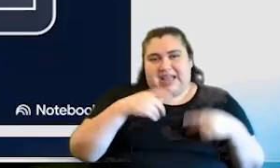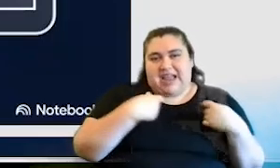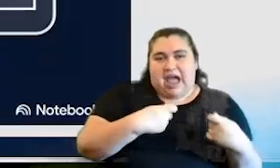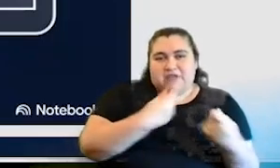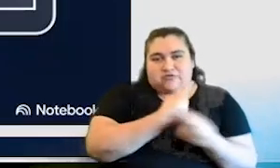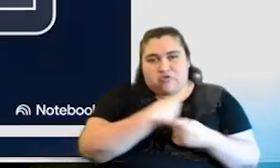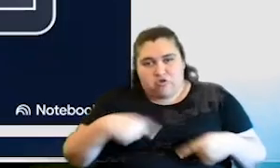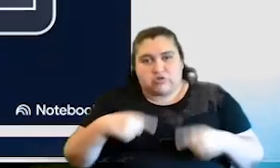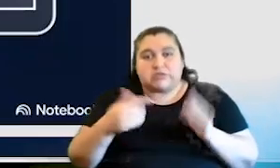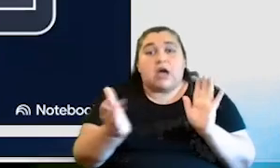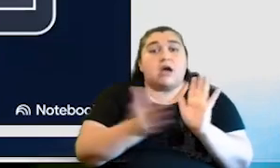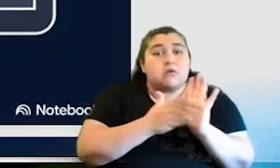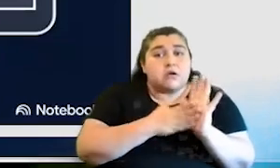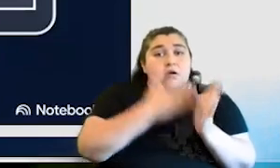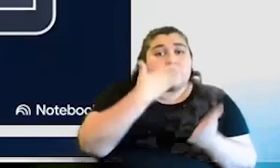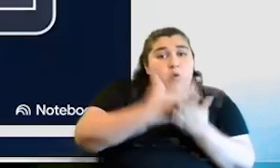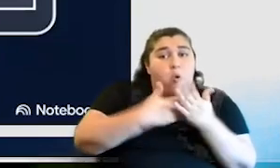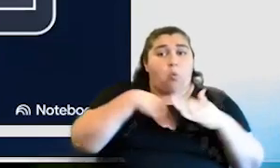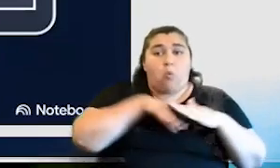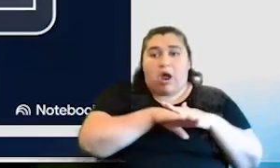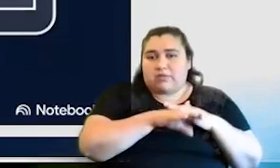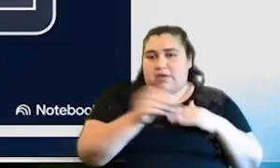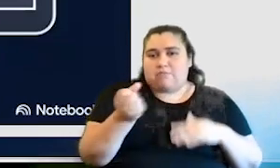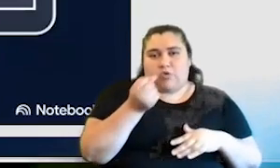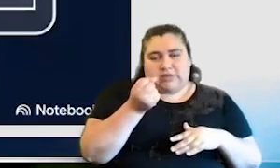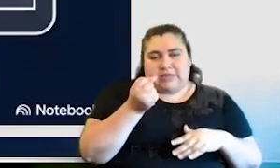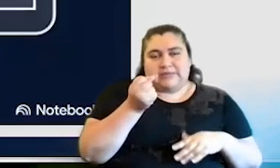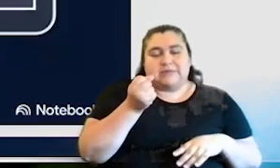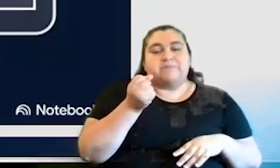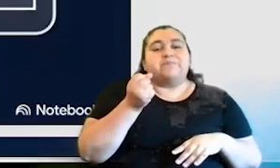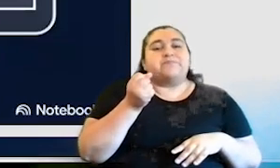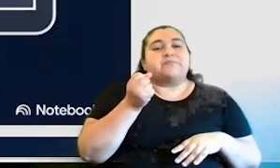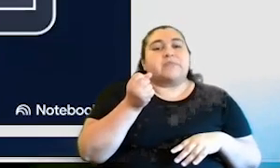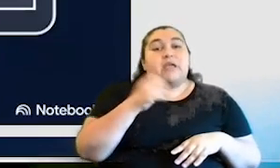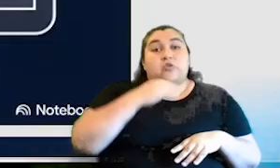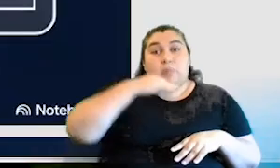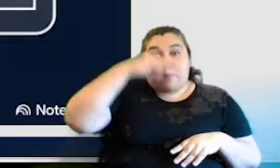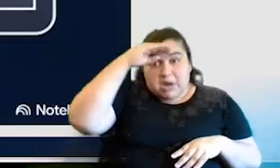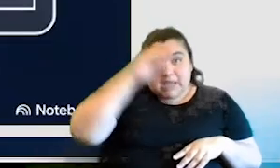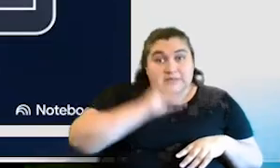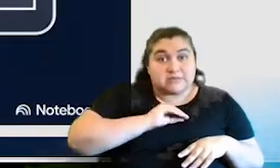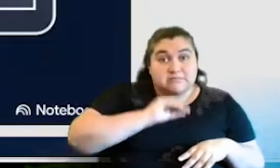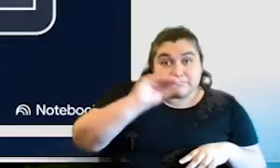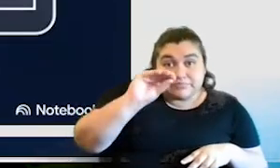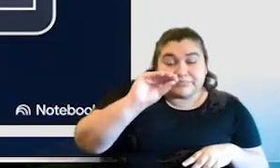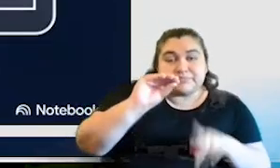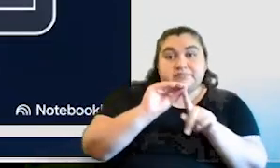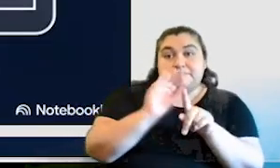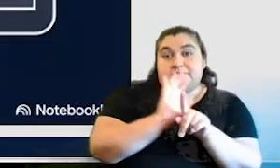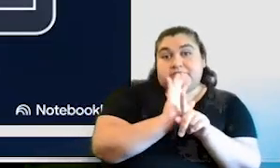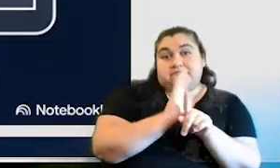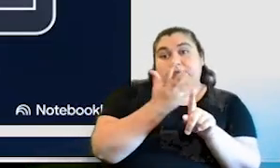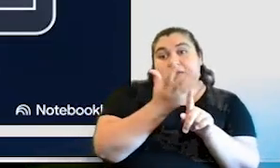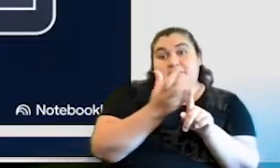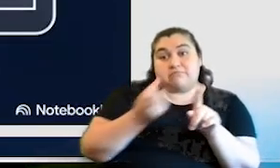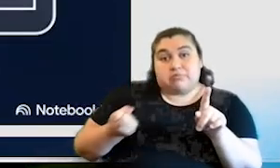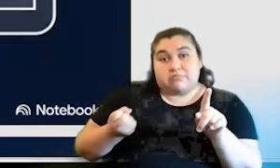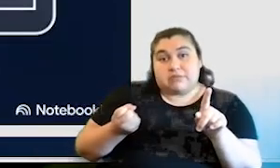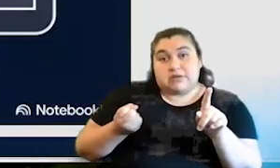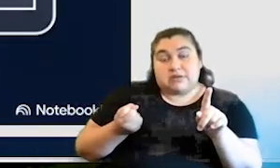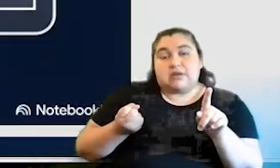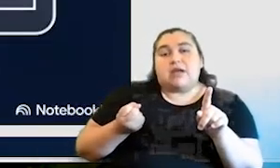la documentación a los efectos de que, bueno, cada mes que el agente de retención liquida el impuesto,